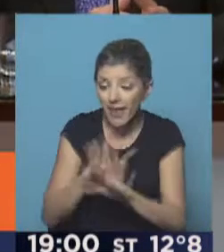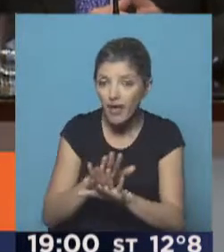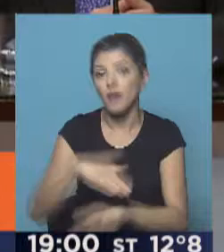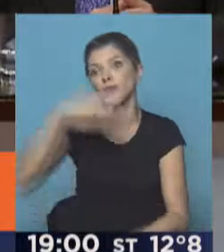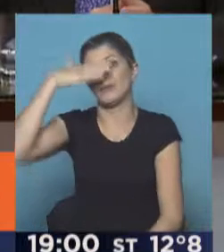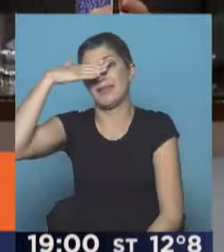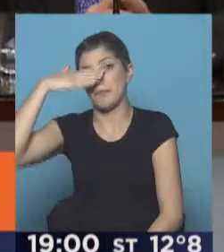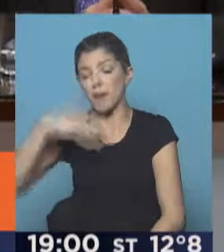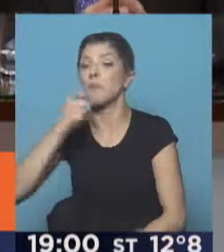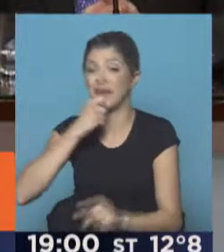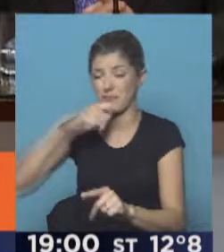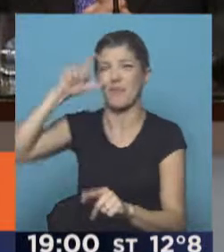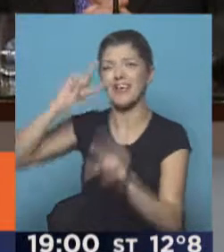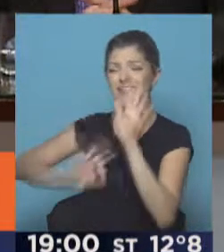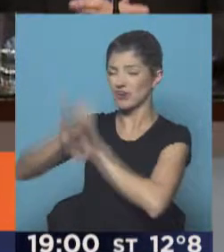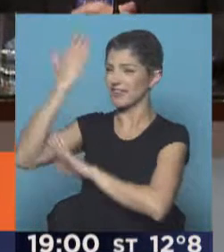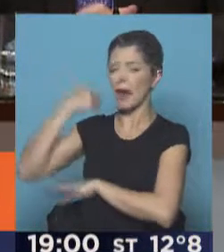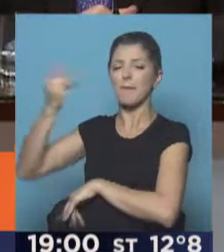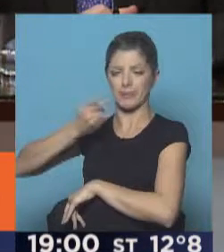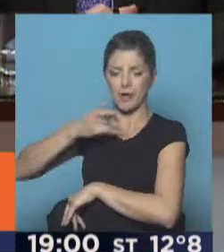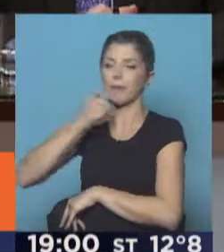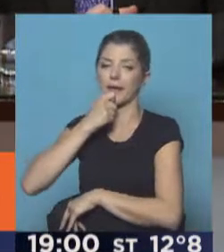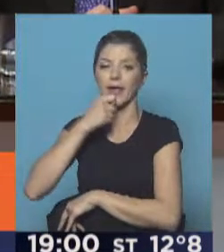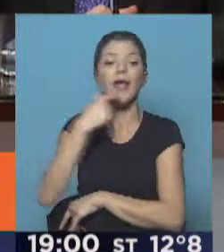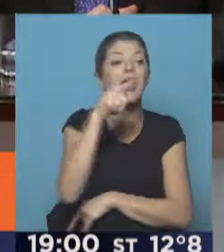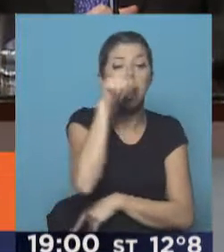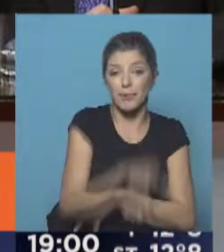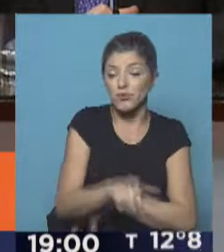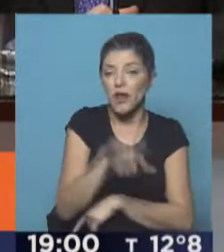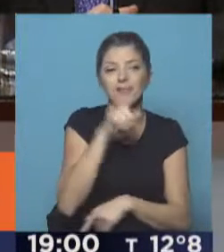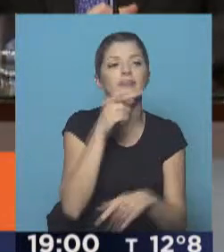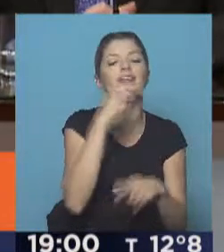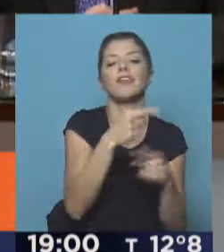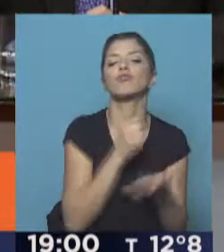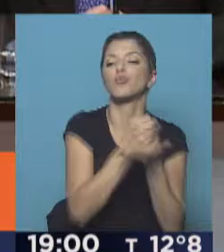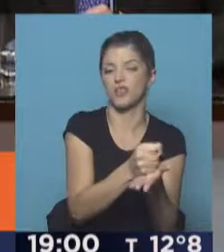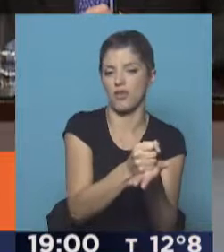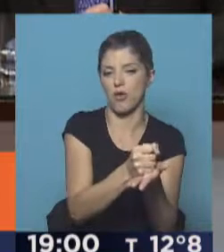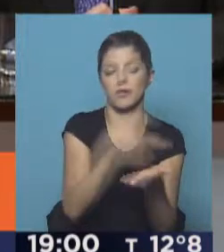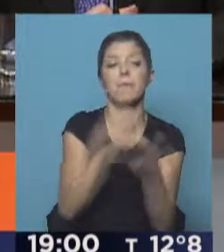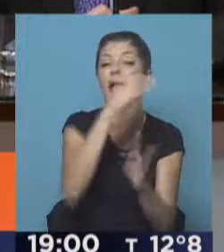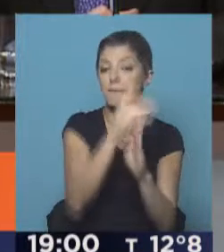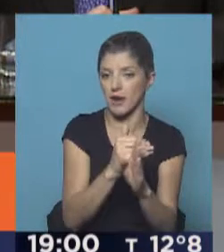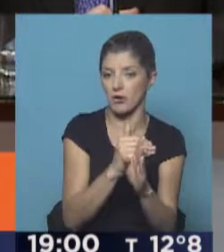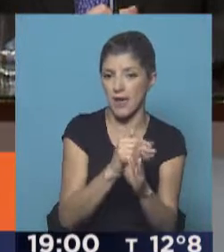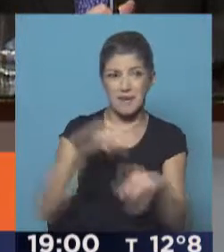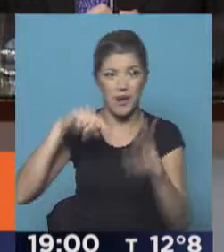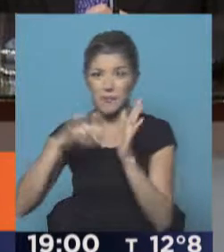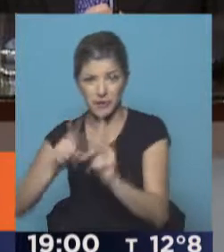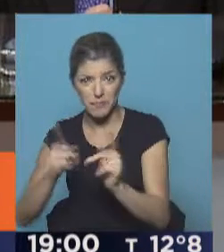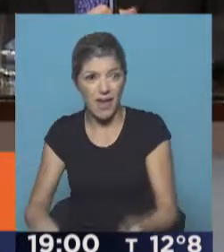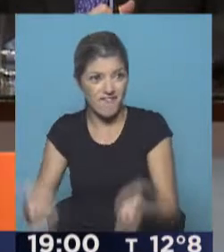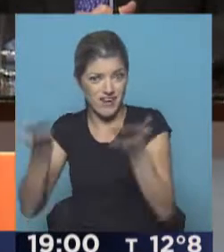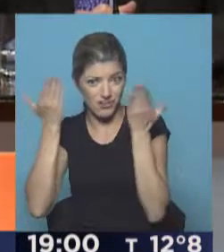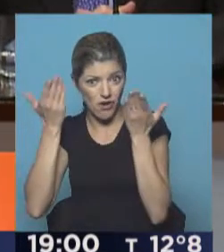últimos 10 años es que el ciudadano lo termina pagando a través de la inflación. Porque el Estado, si tiene un déficit